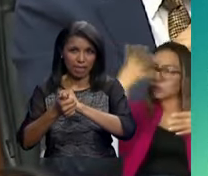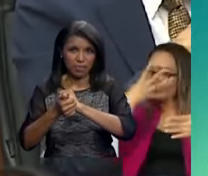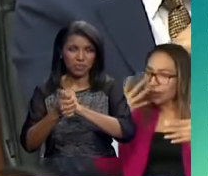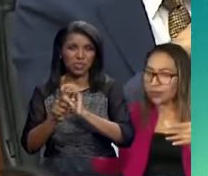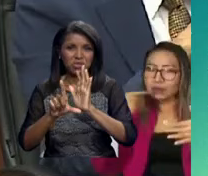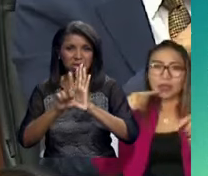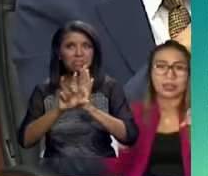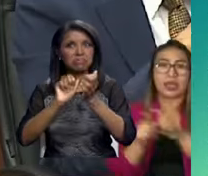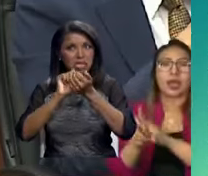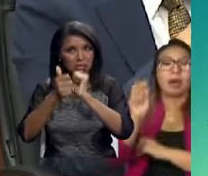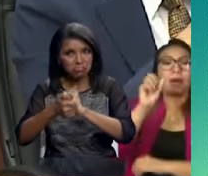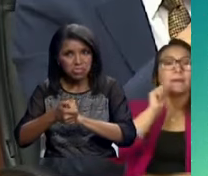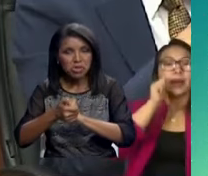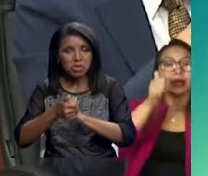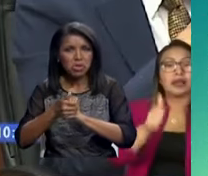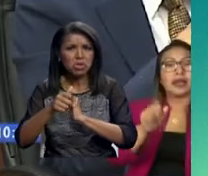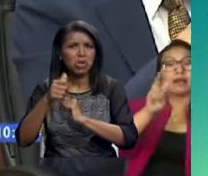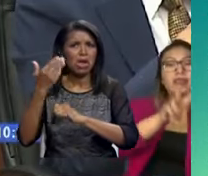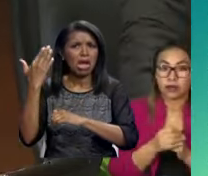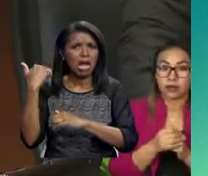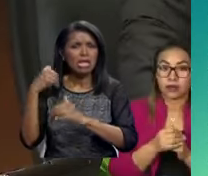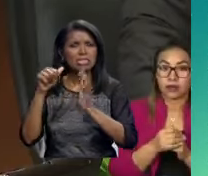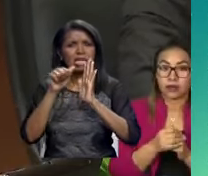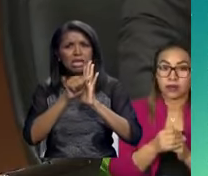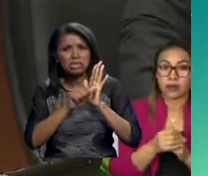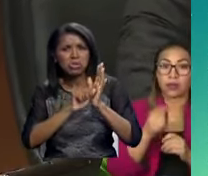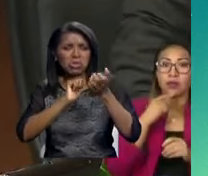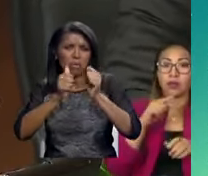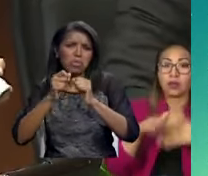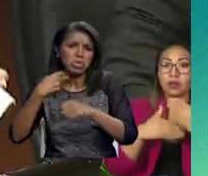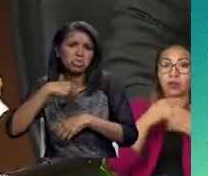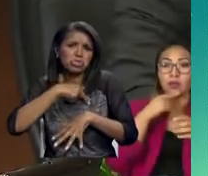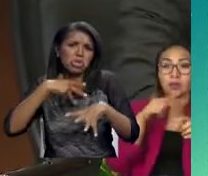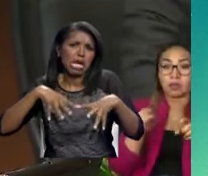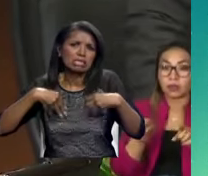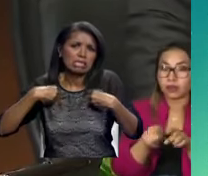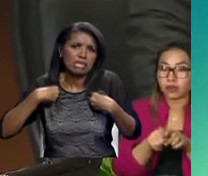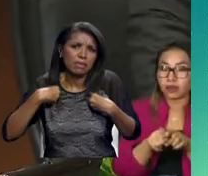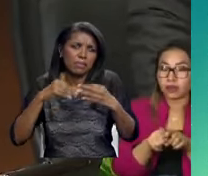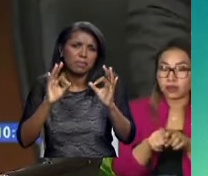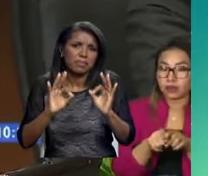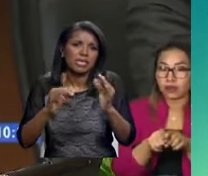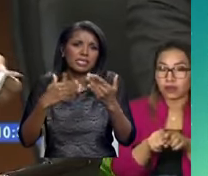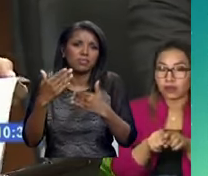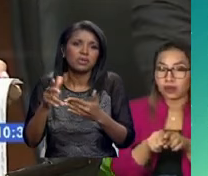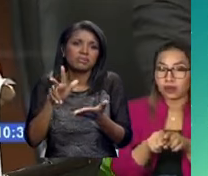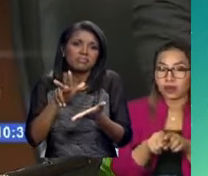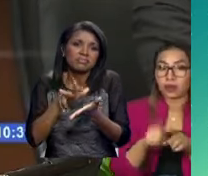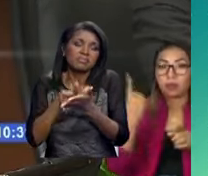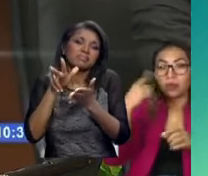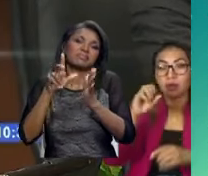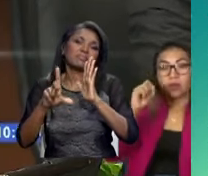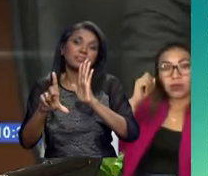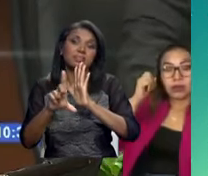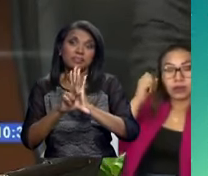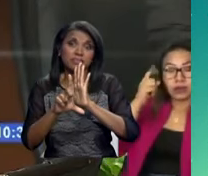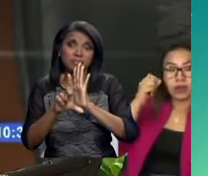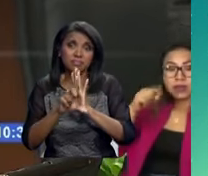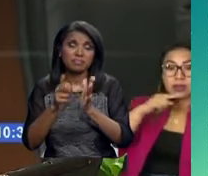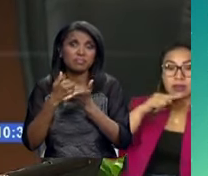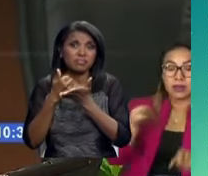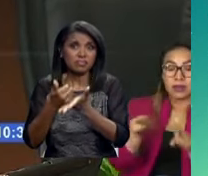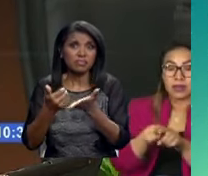ley, se modificaron artículos, todos aportamos, enriquecimos el mismo y después se aprobó este proyecto de ley en favor del